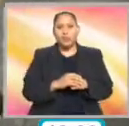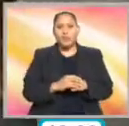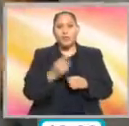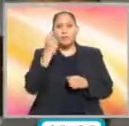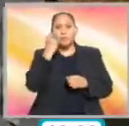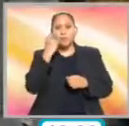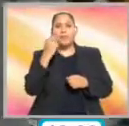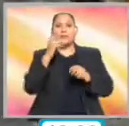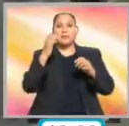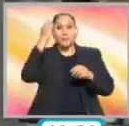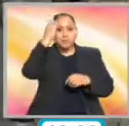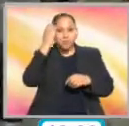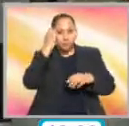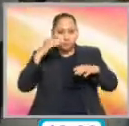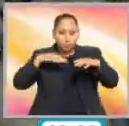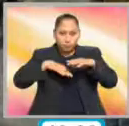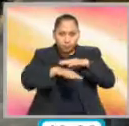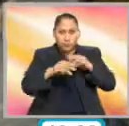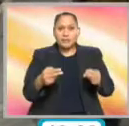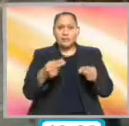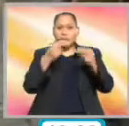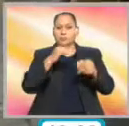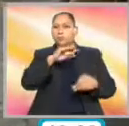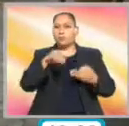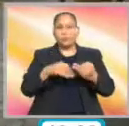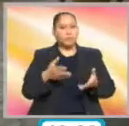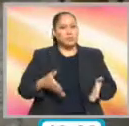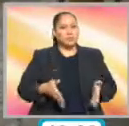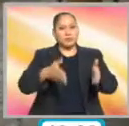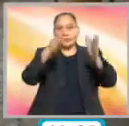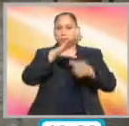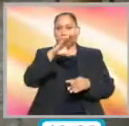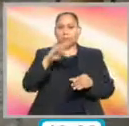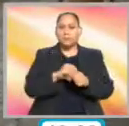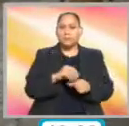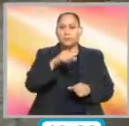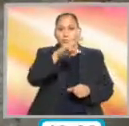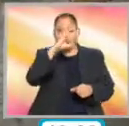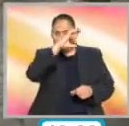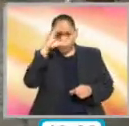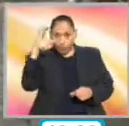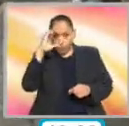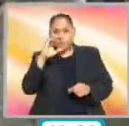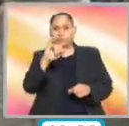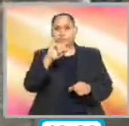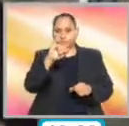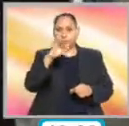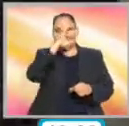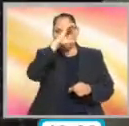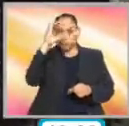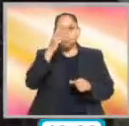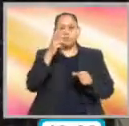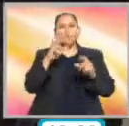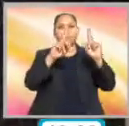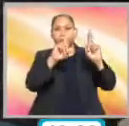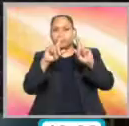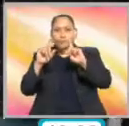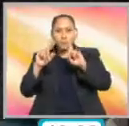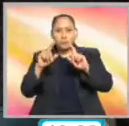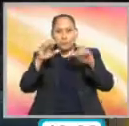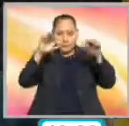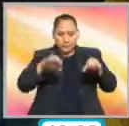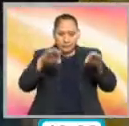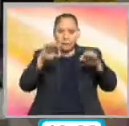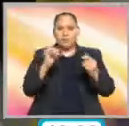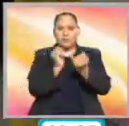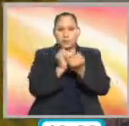un garage, en un negocio, en todos lados. Toda la avenida completa. ¿Y usted que hace foto? Fotoestudio. Y también tiene su...